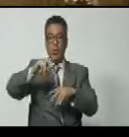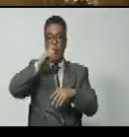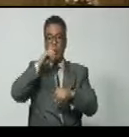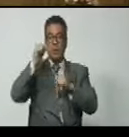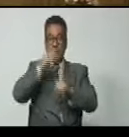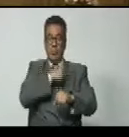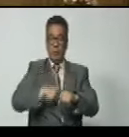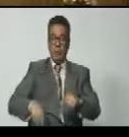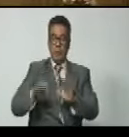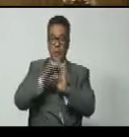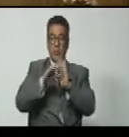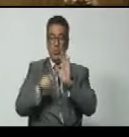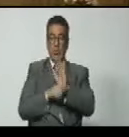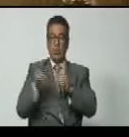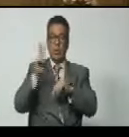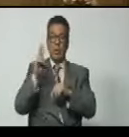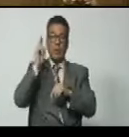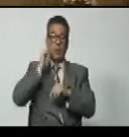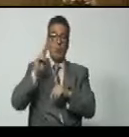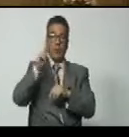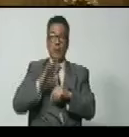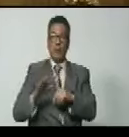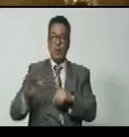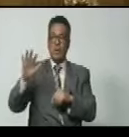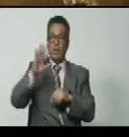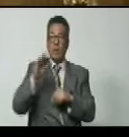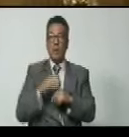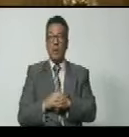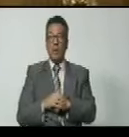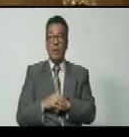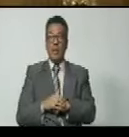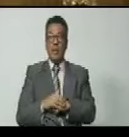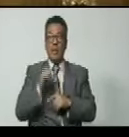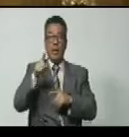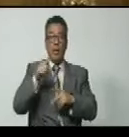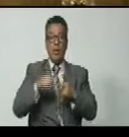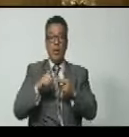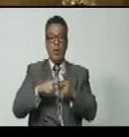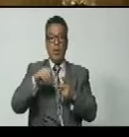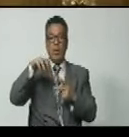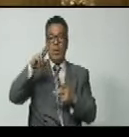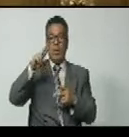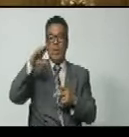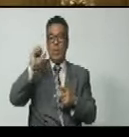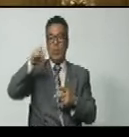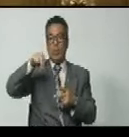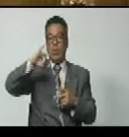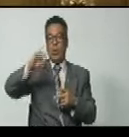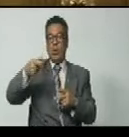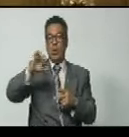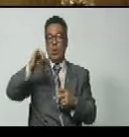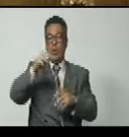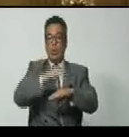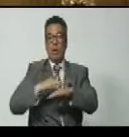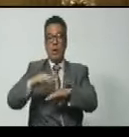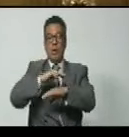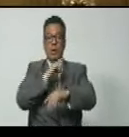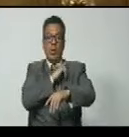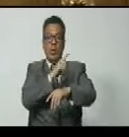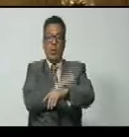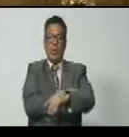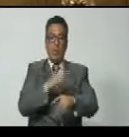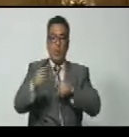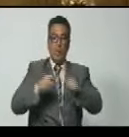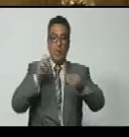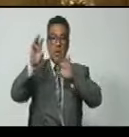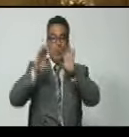Maduro, presidente constitucional de la República Bolivariana de Venezuela, y al ciudadano Remigio Ceballos Hichazo, ministro del Poder Popular para